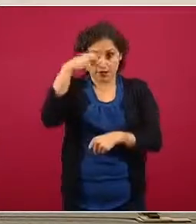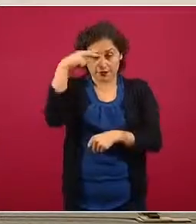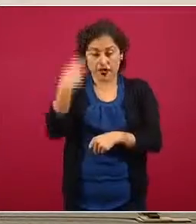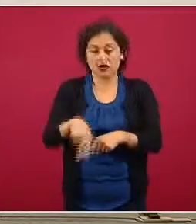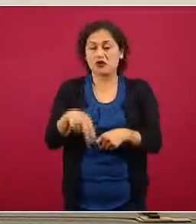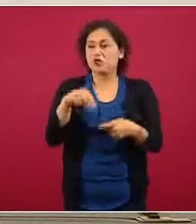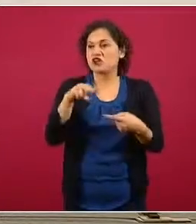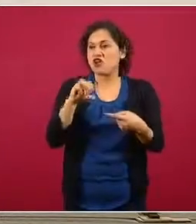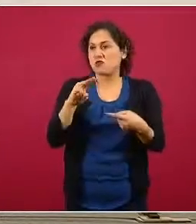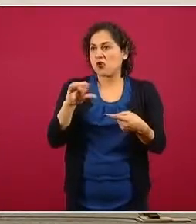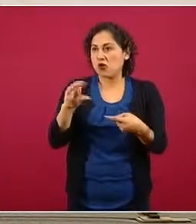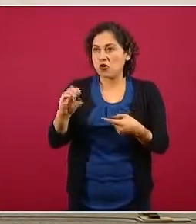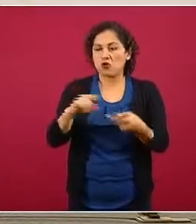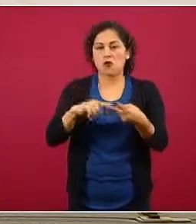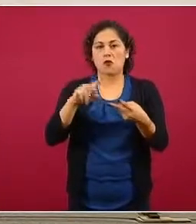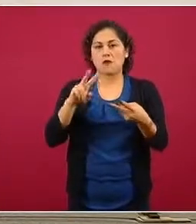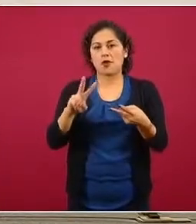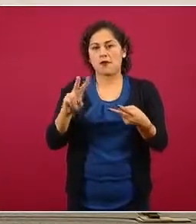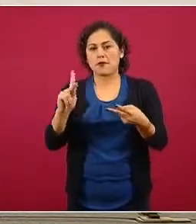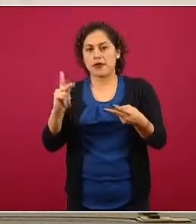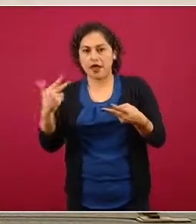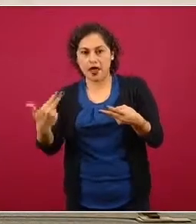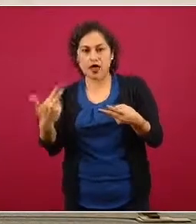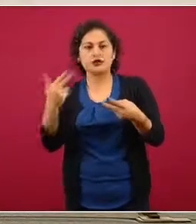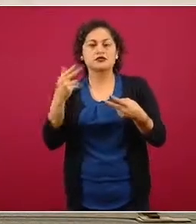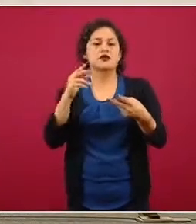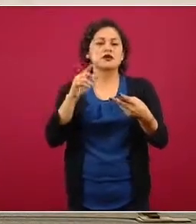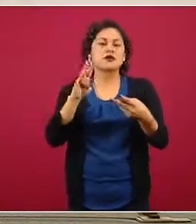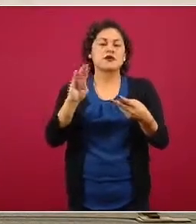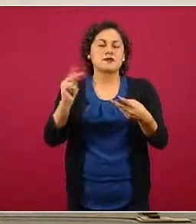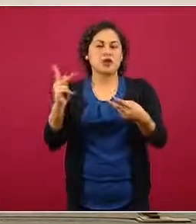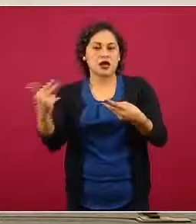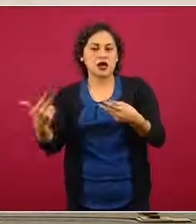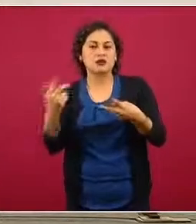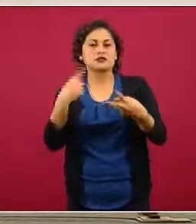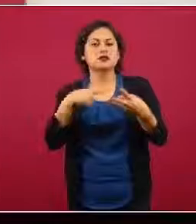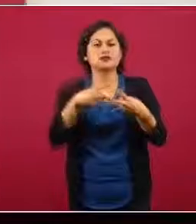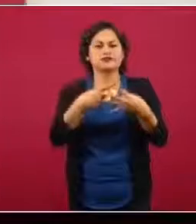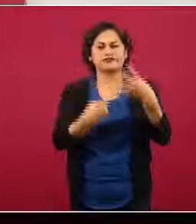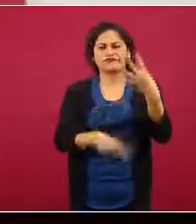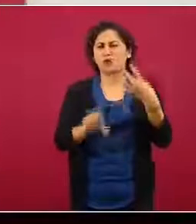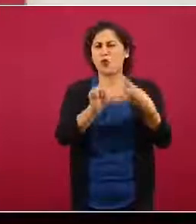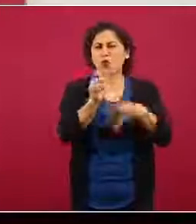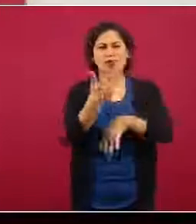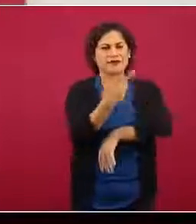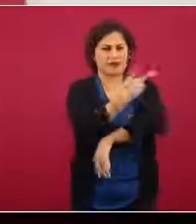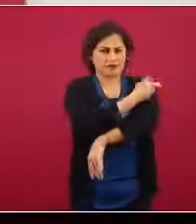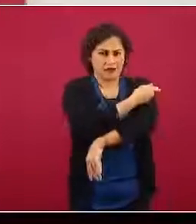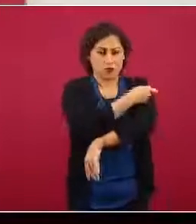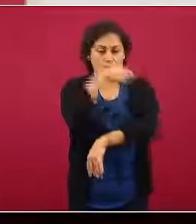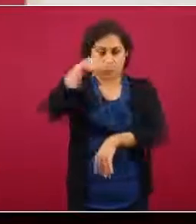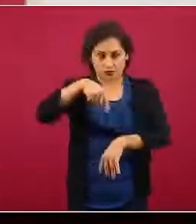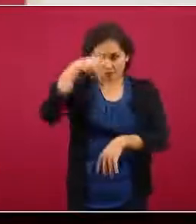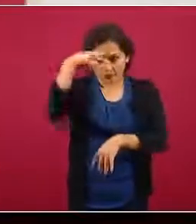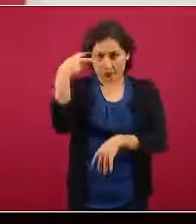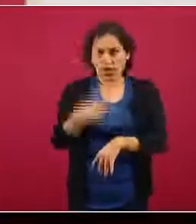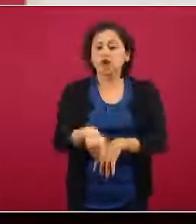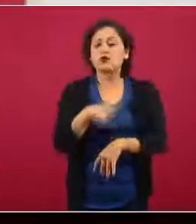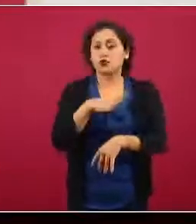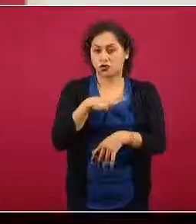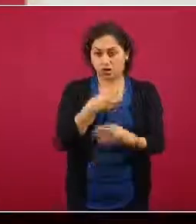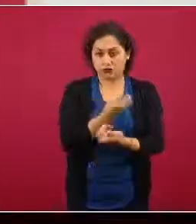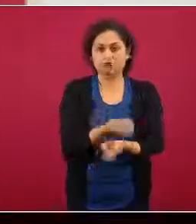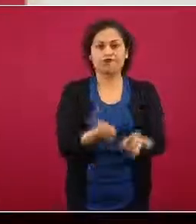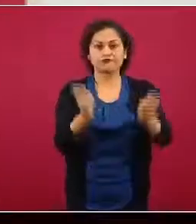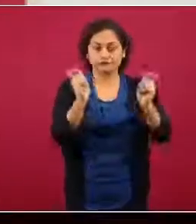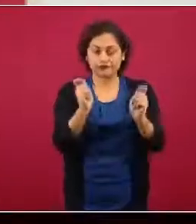neumococo, VPH, y otras vacunas que se aplican,